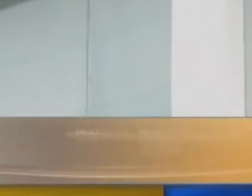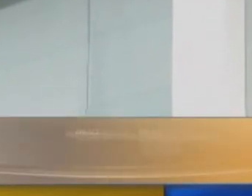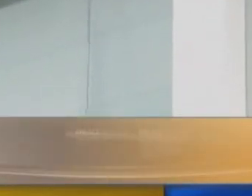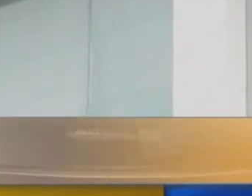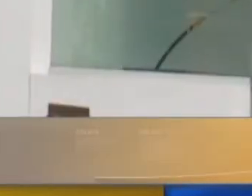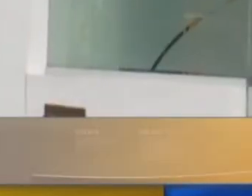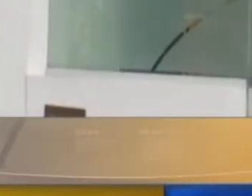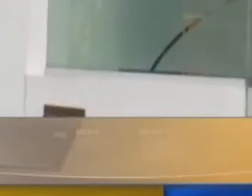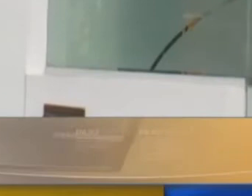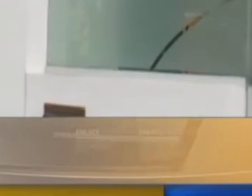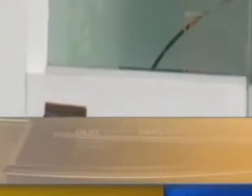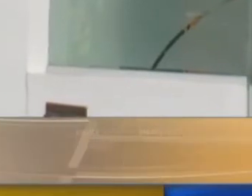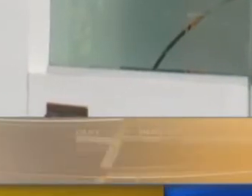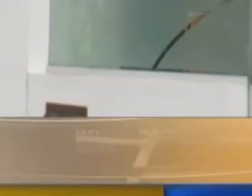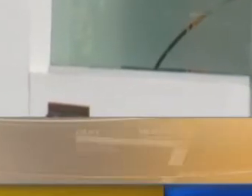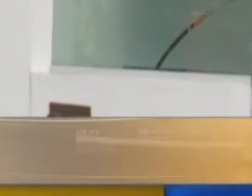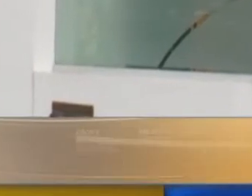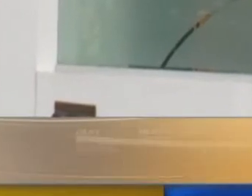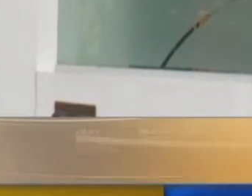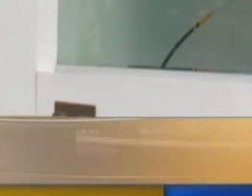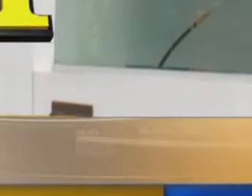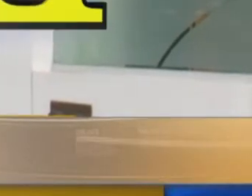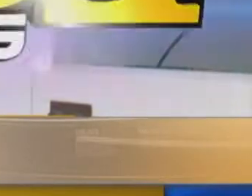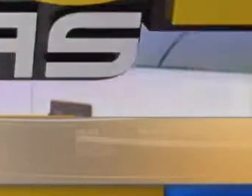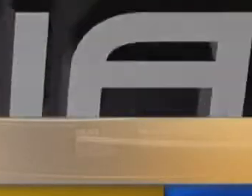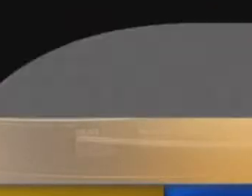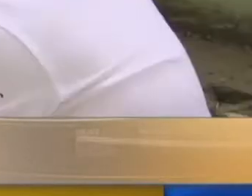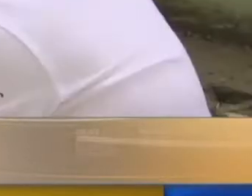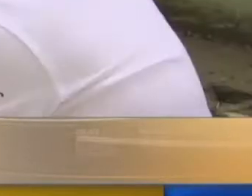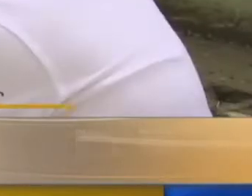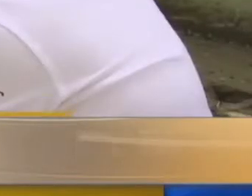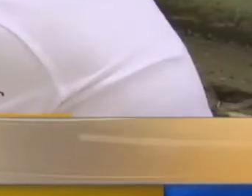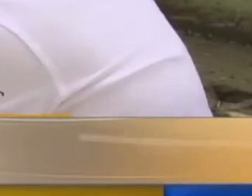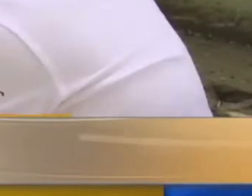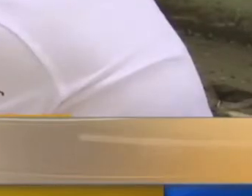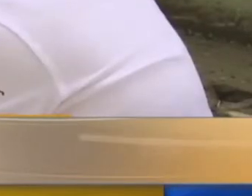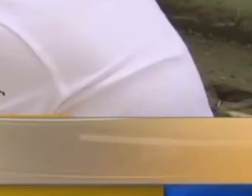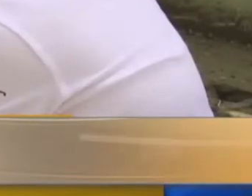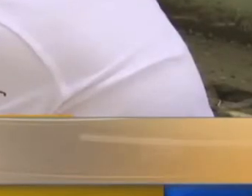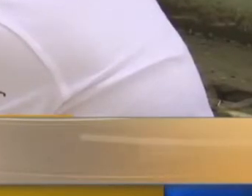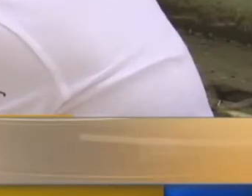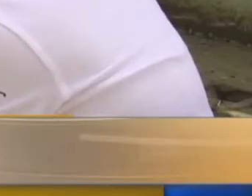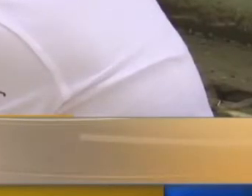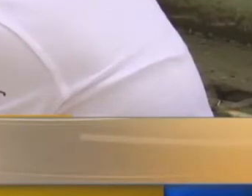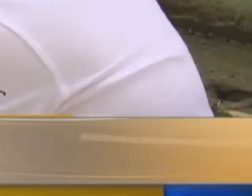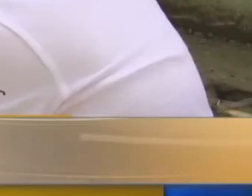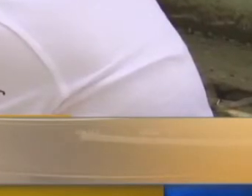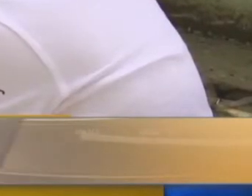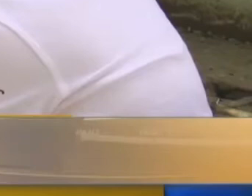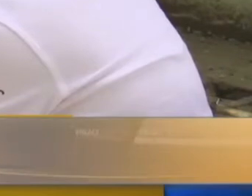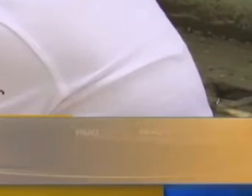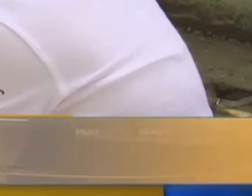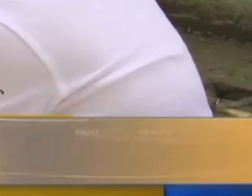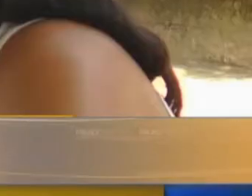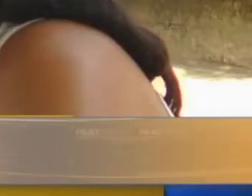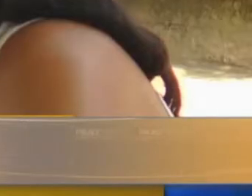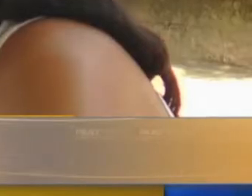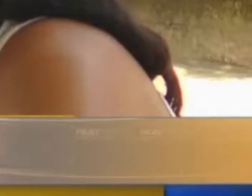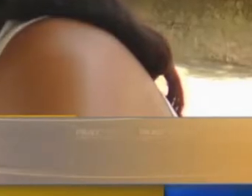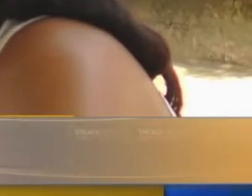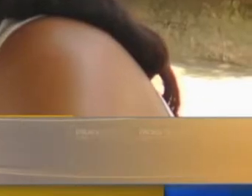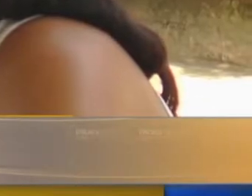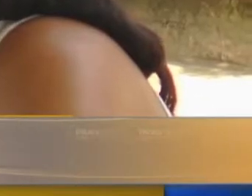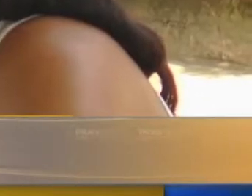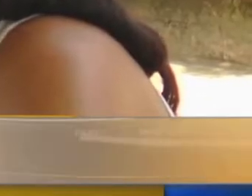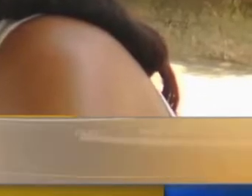habrían entrado con armas de fuego e intimidado a los clientes y cajeras. Se acaba el tiempo para que aquellas personas que quieran integrar la mesa de participación donde